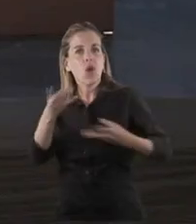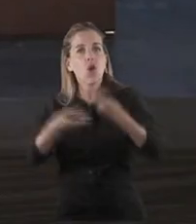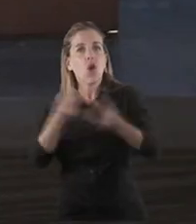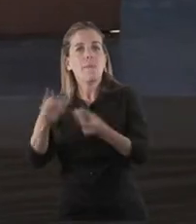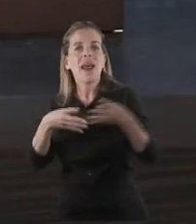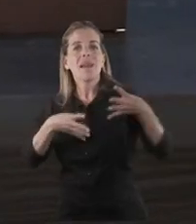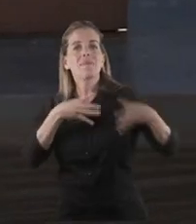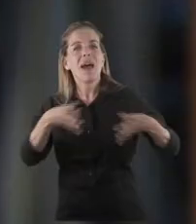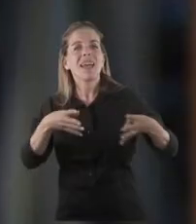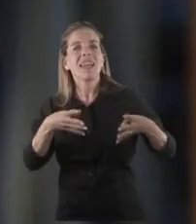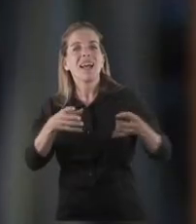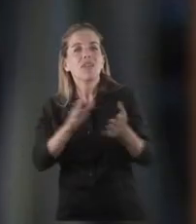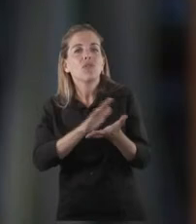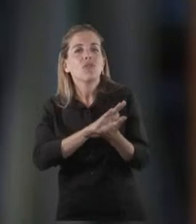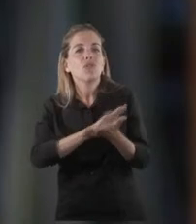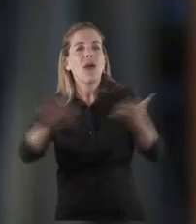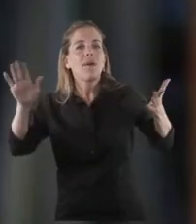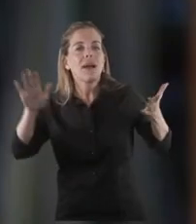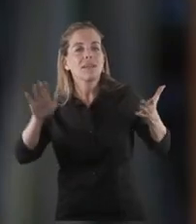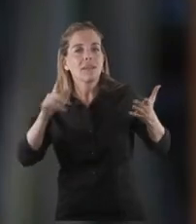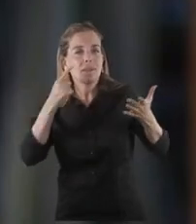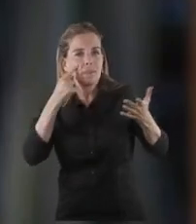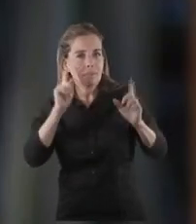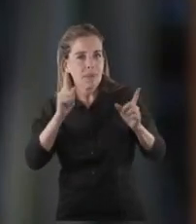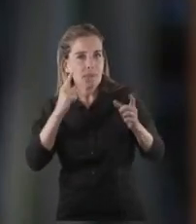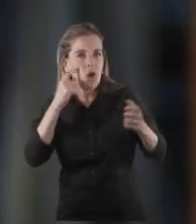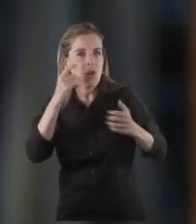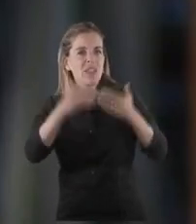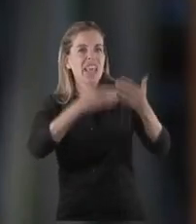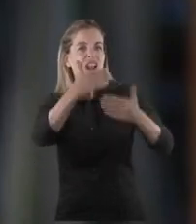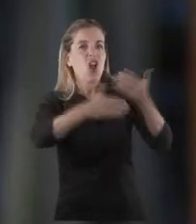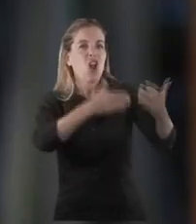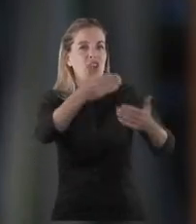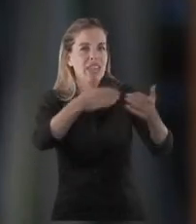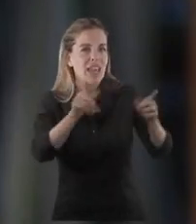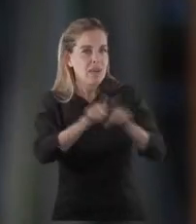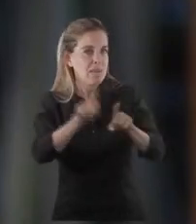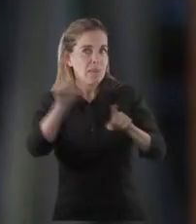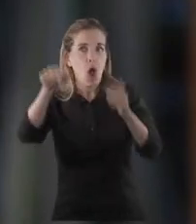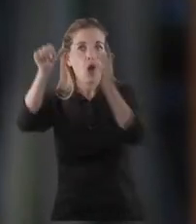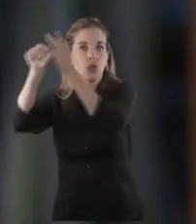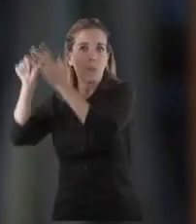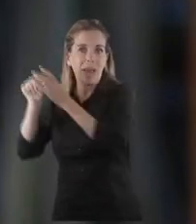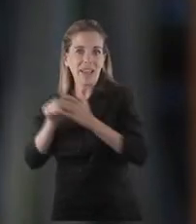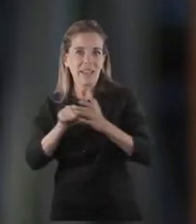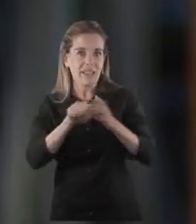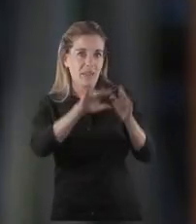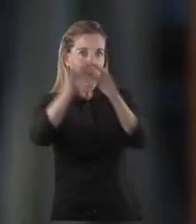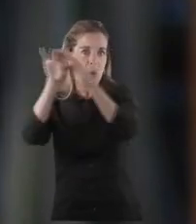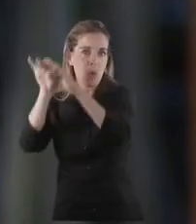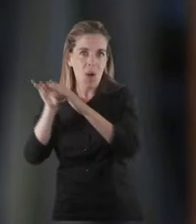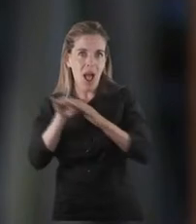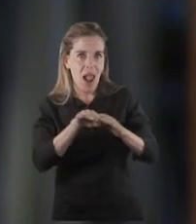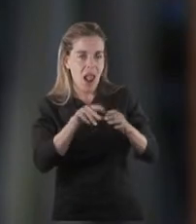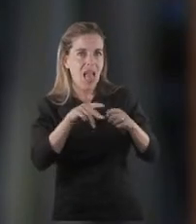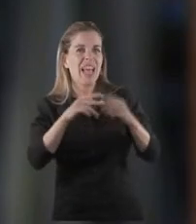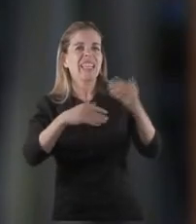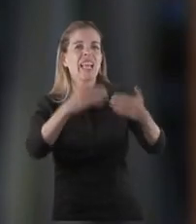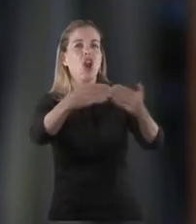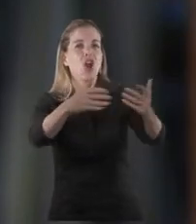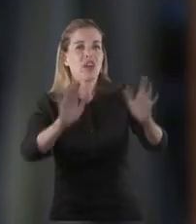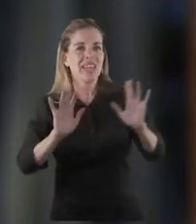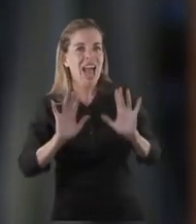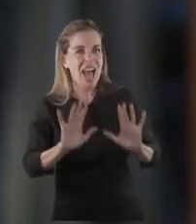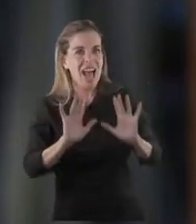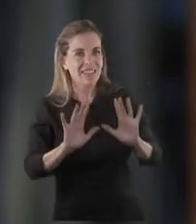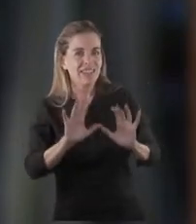estar a la altura del mercado nacional e internacional. Y ahí también el acople de la provincia